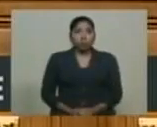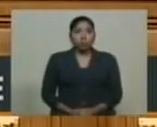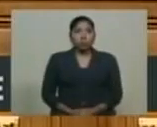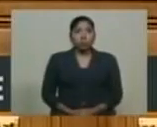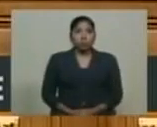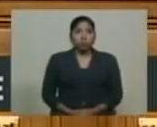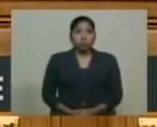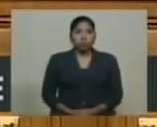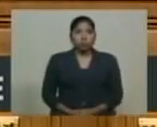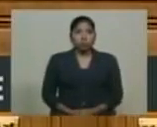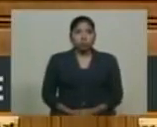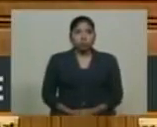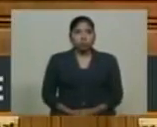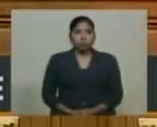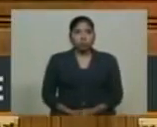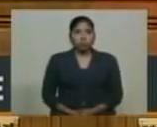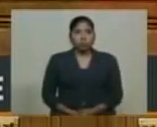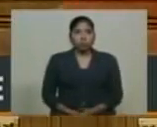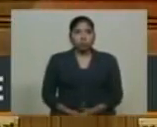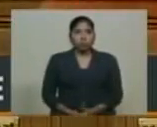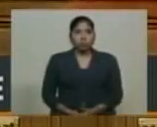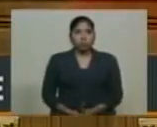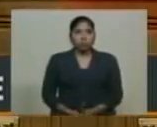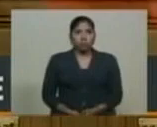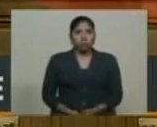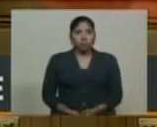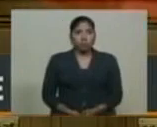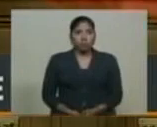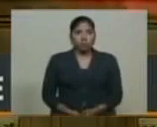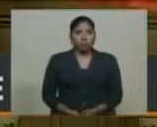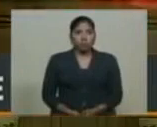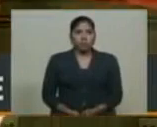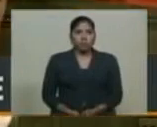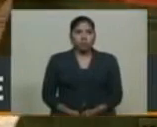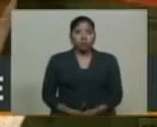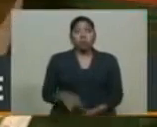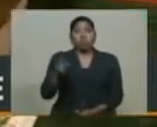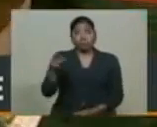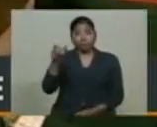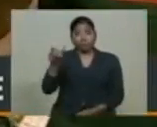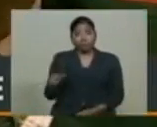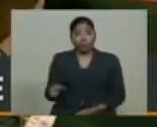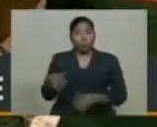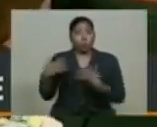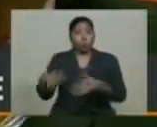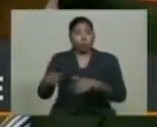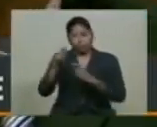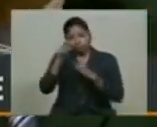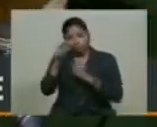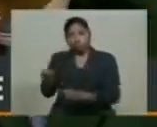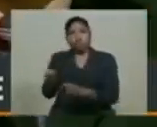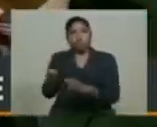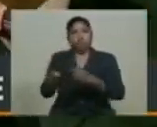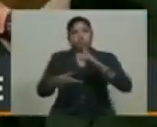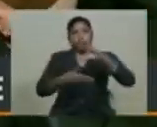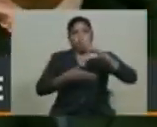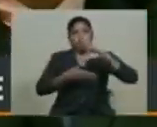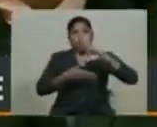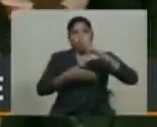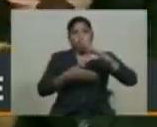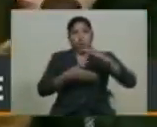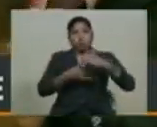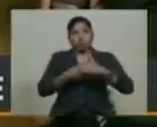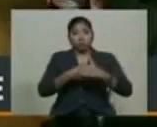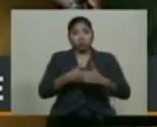batalla, en el terreno literario, es reconocido como uno de los poetas más finos del continente y uno de los padres